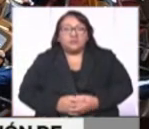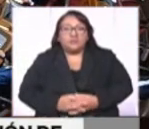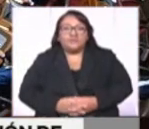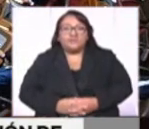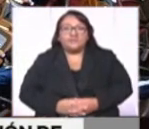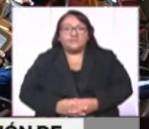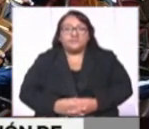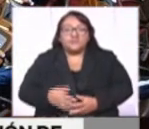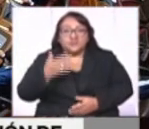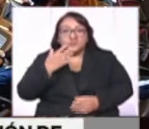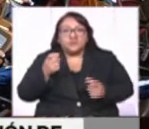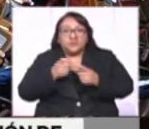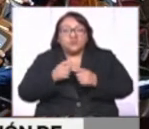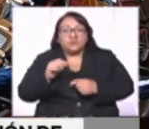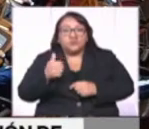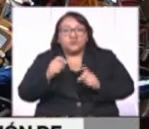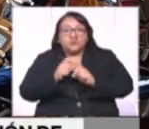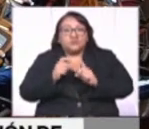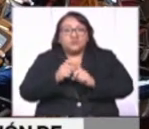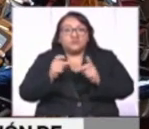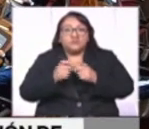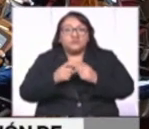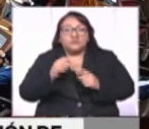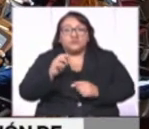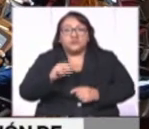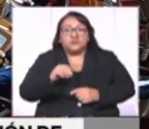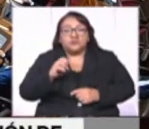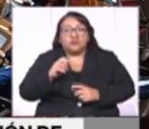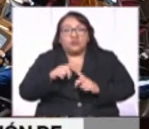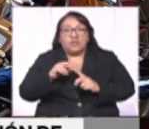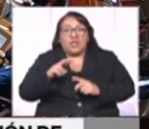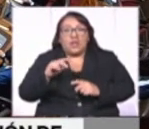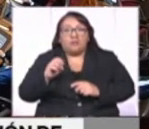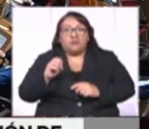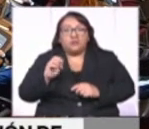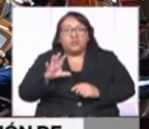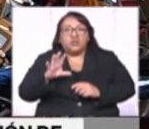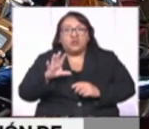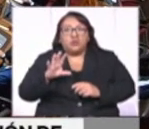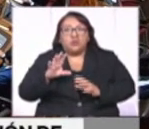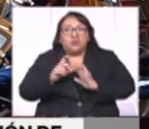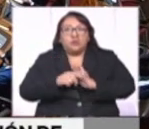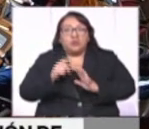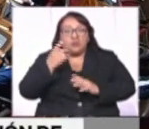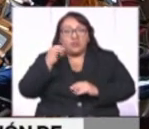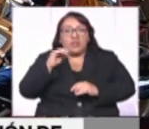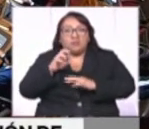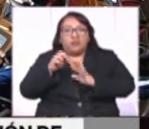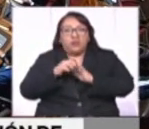Muchas gracias, congresista. Tiene el uso de la palabra el congresista Segundo Montalvo, hasta 5 minutos como autor del proyecto de ley.